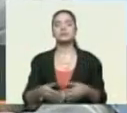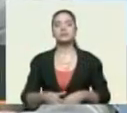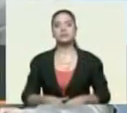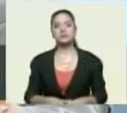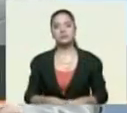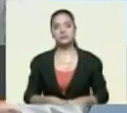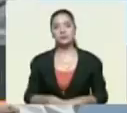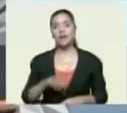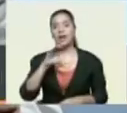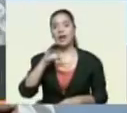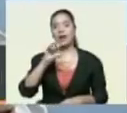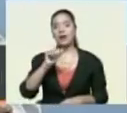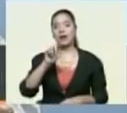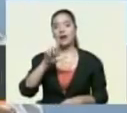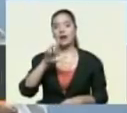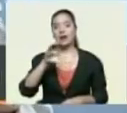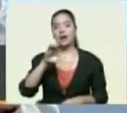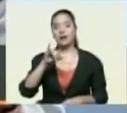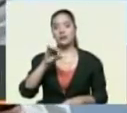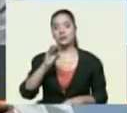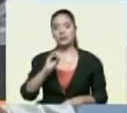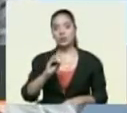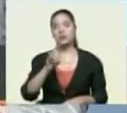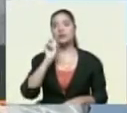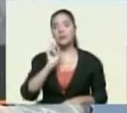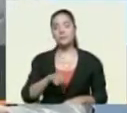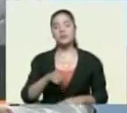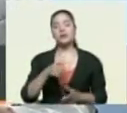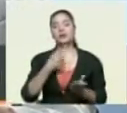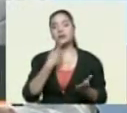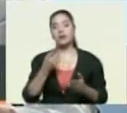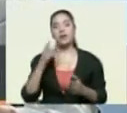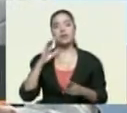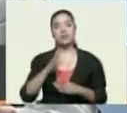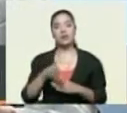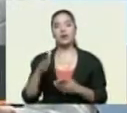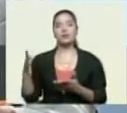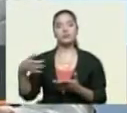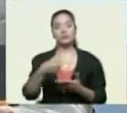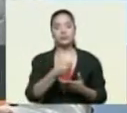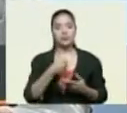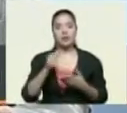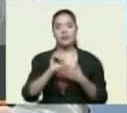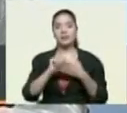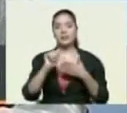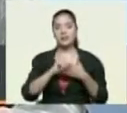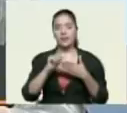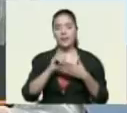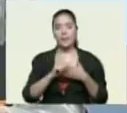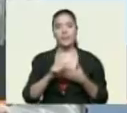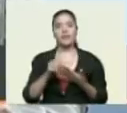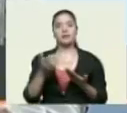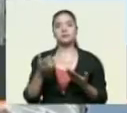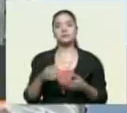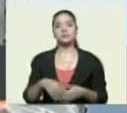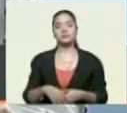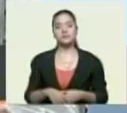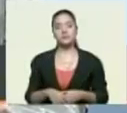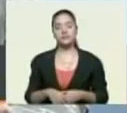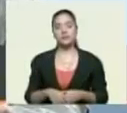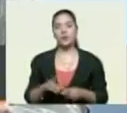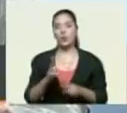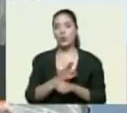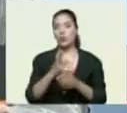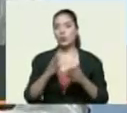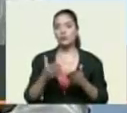calcio. Igualmente, se le imputó los delitos de obtención ilegal de divisas, legitimación de capitales,